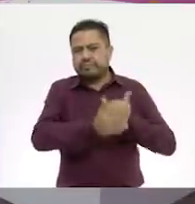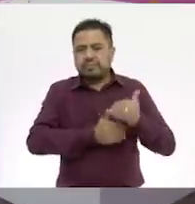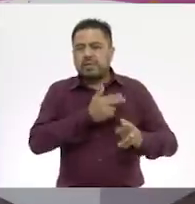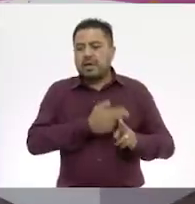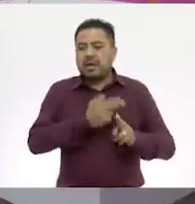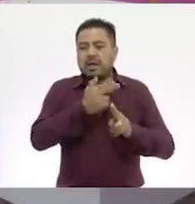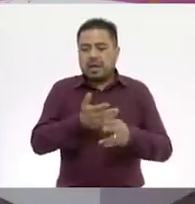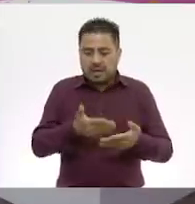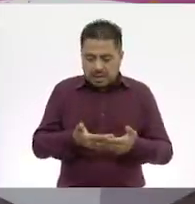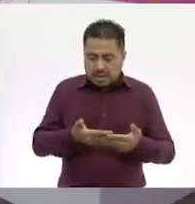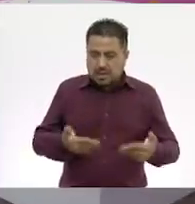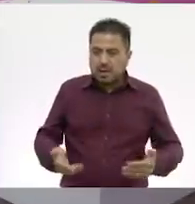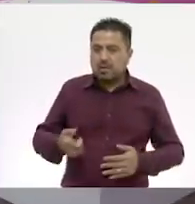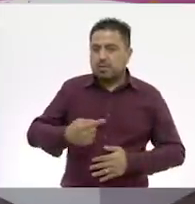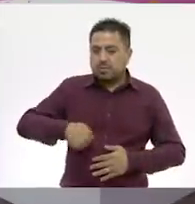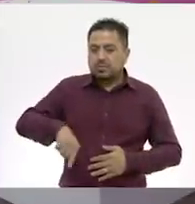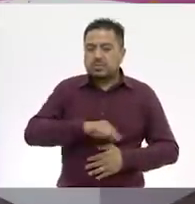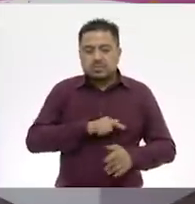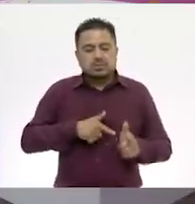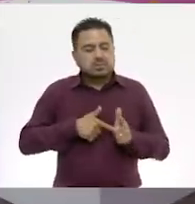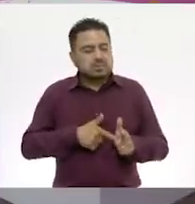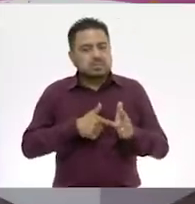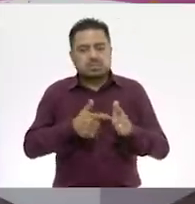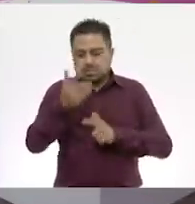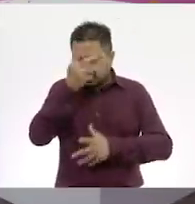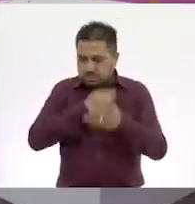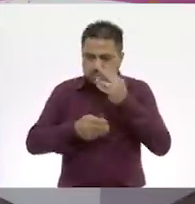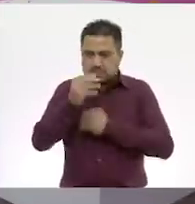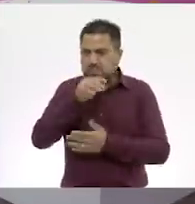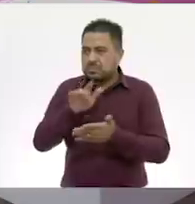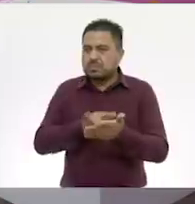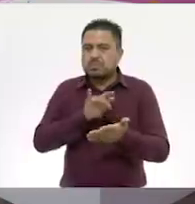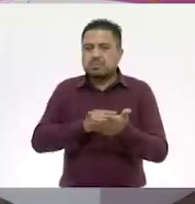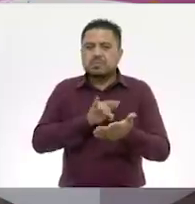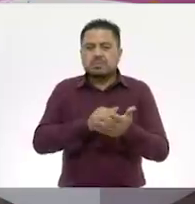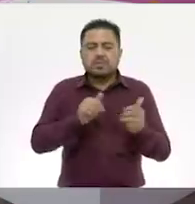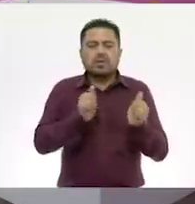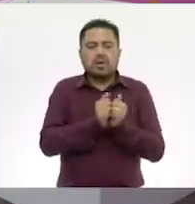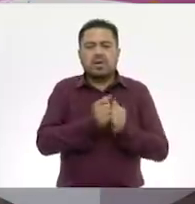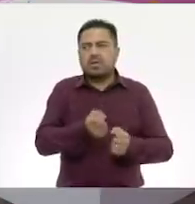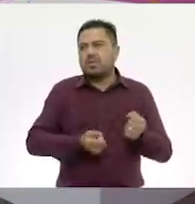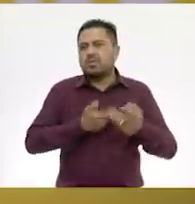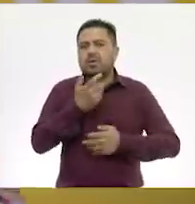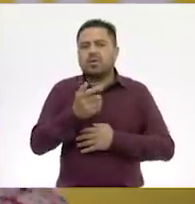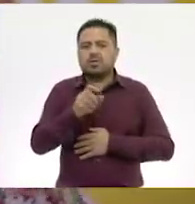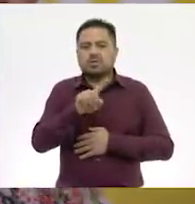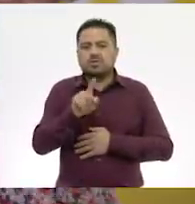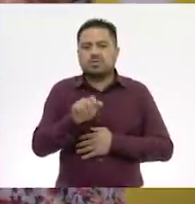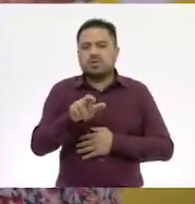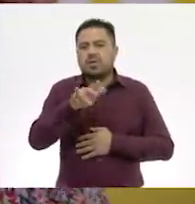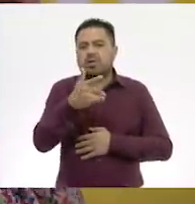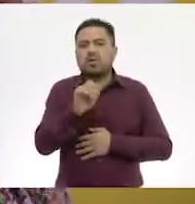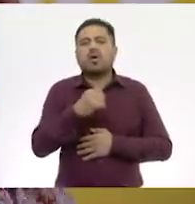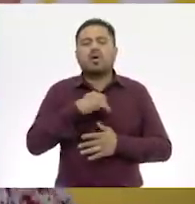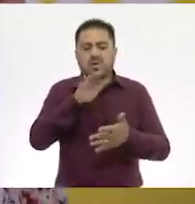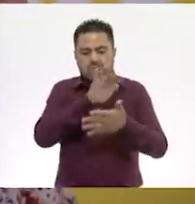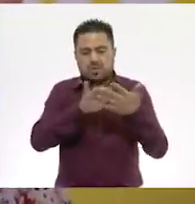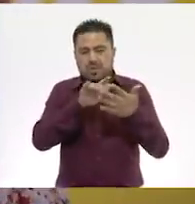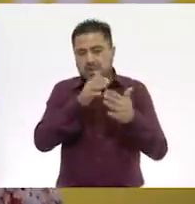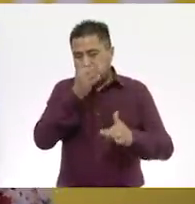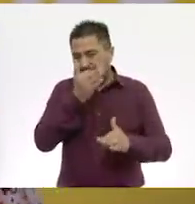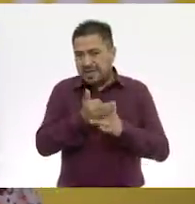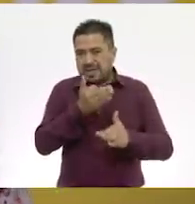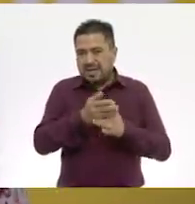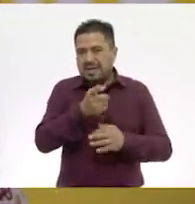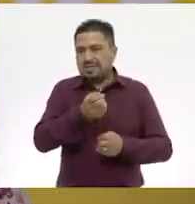hasta nuestros días nosotros seguimos aprendiendo a través de las fábulas de Esopo. Te voy a leer ahora